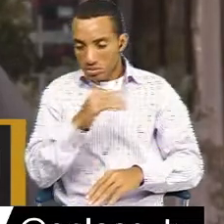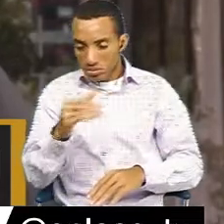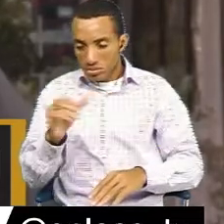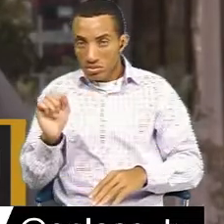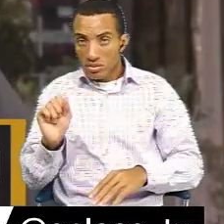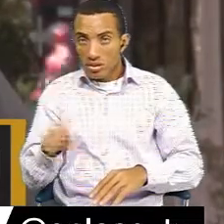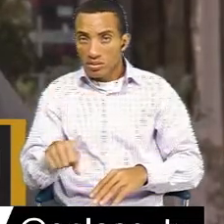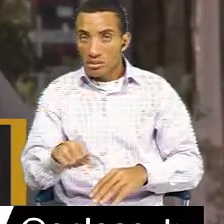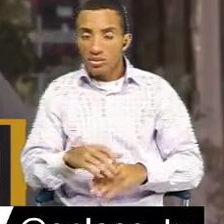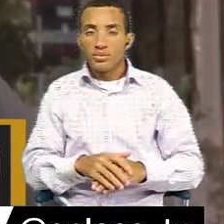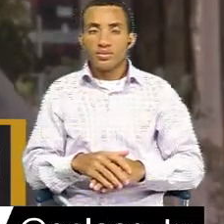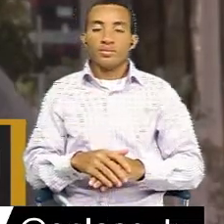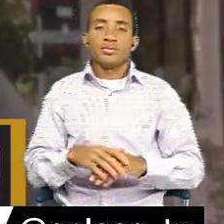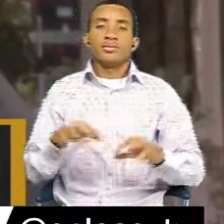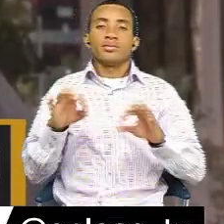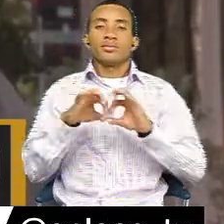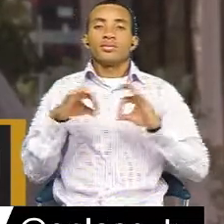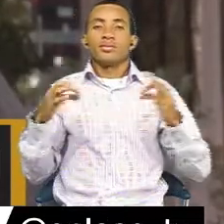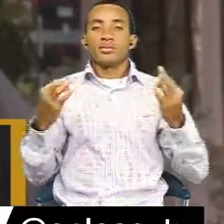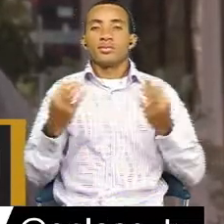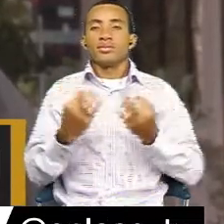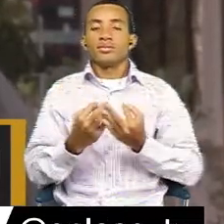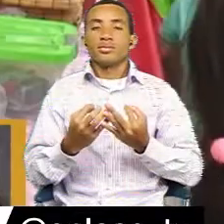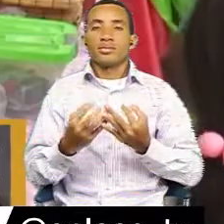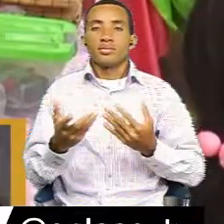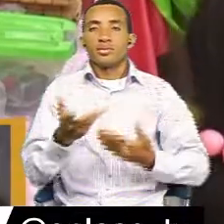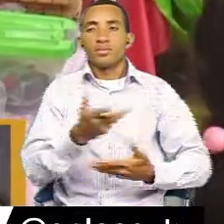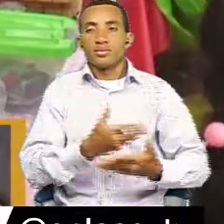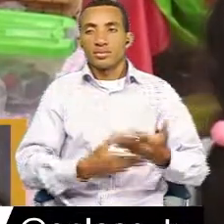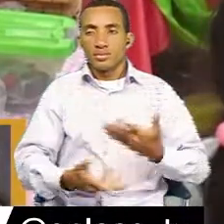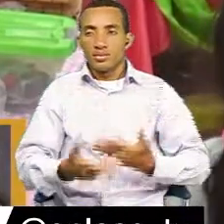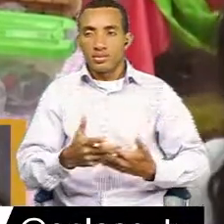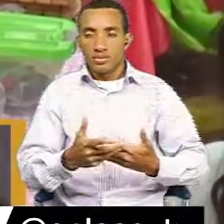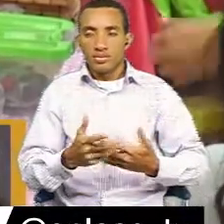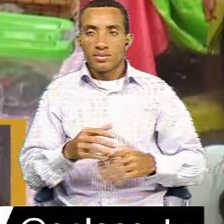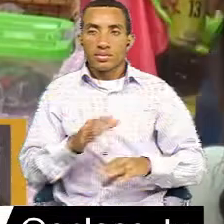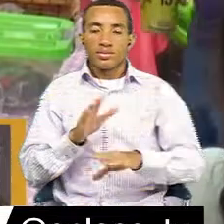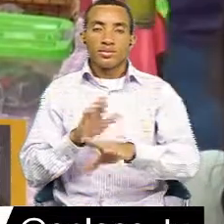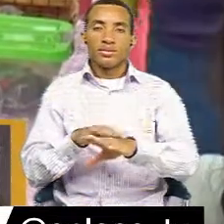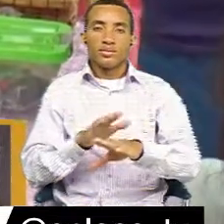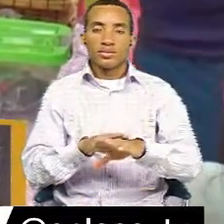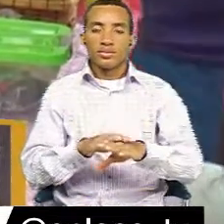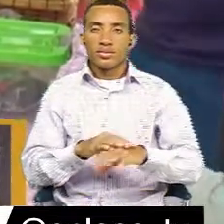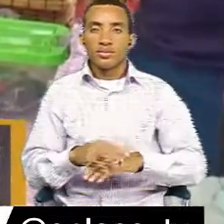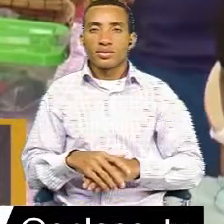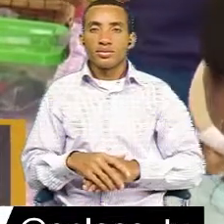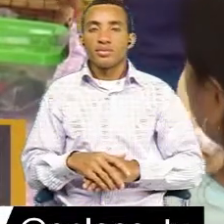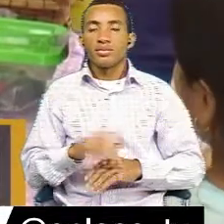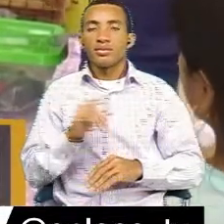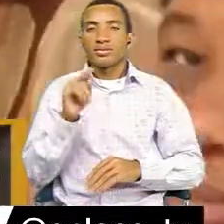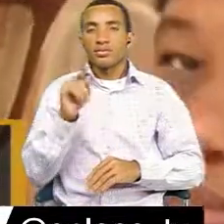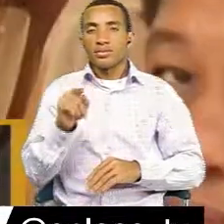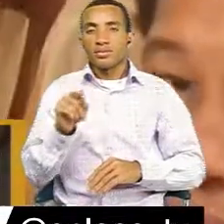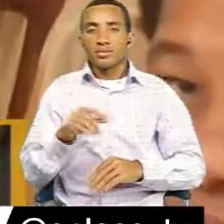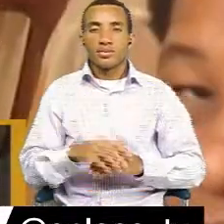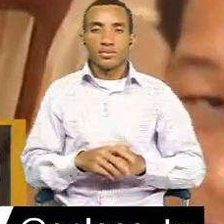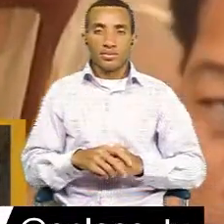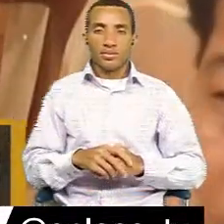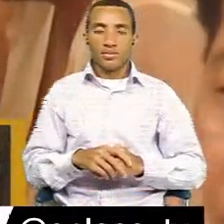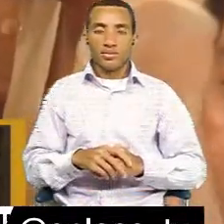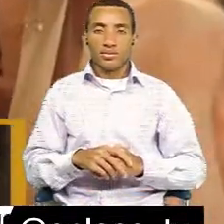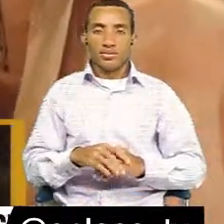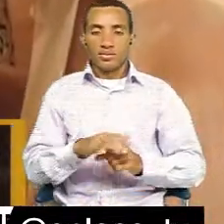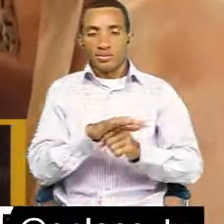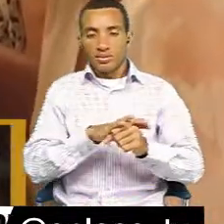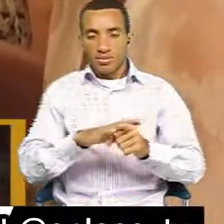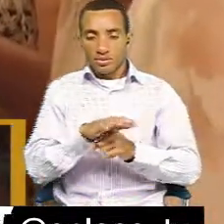es un espacio familiar para compartir y a la vez contribuir con esta obra. El bingo Bazar Profundo se desarrollará en el conocido malecón del barrio Coviva en la comuna